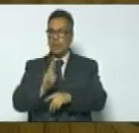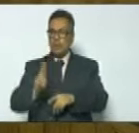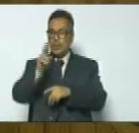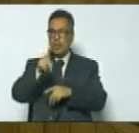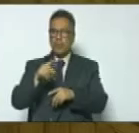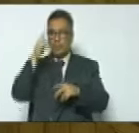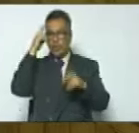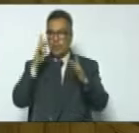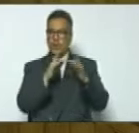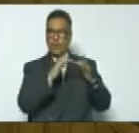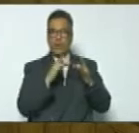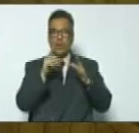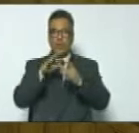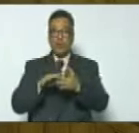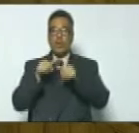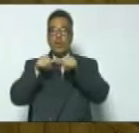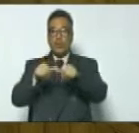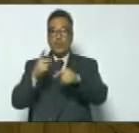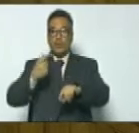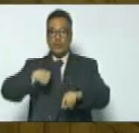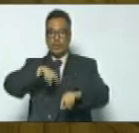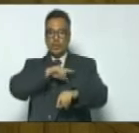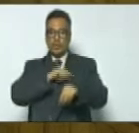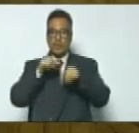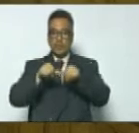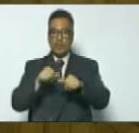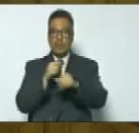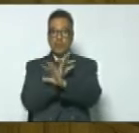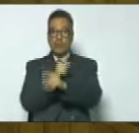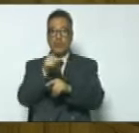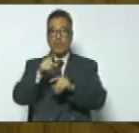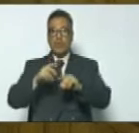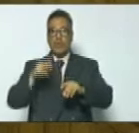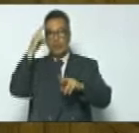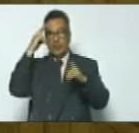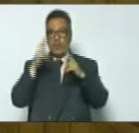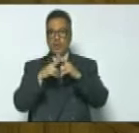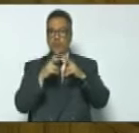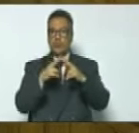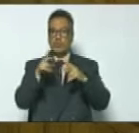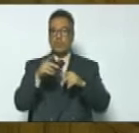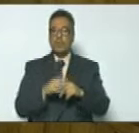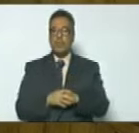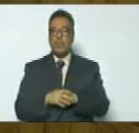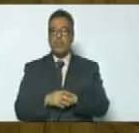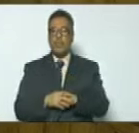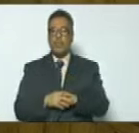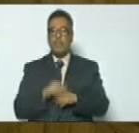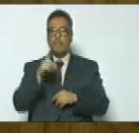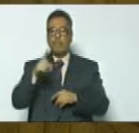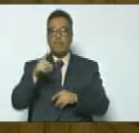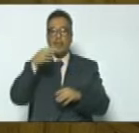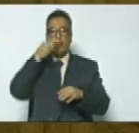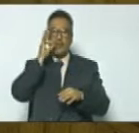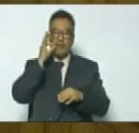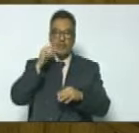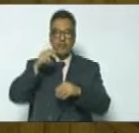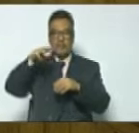sus contactos y los dejaba con nosotros. Y ahí conocimos nosotros al Café